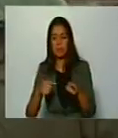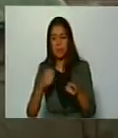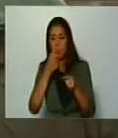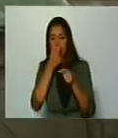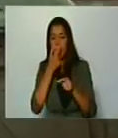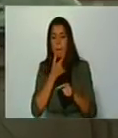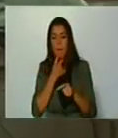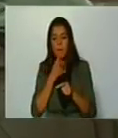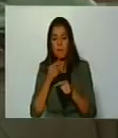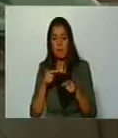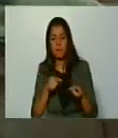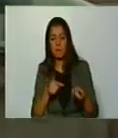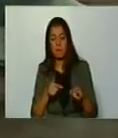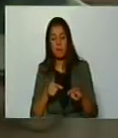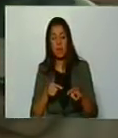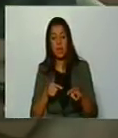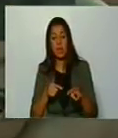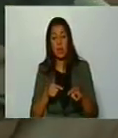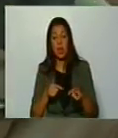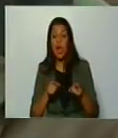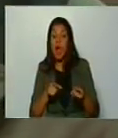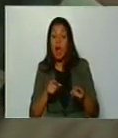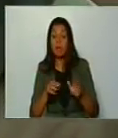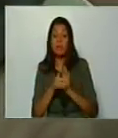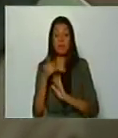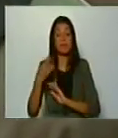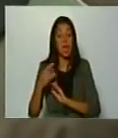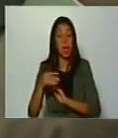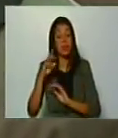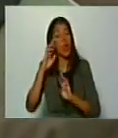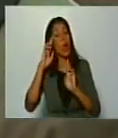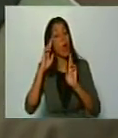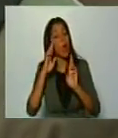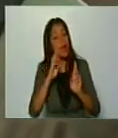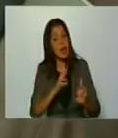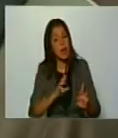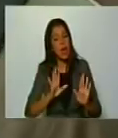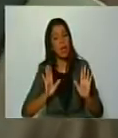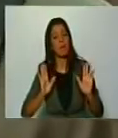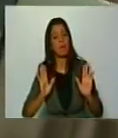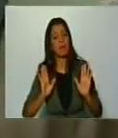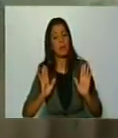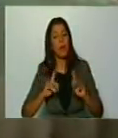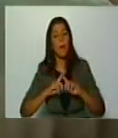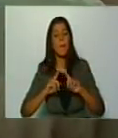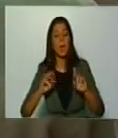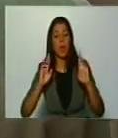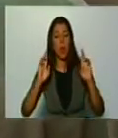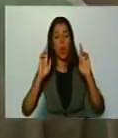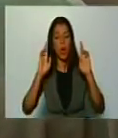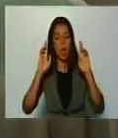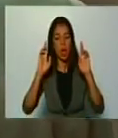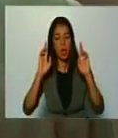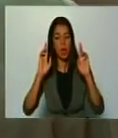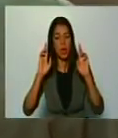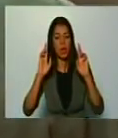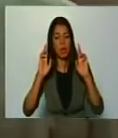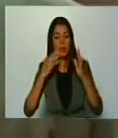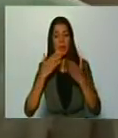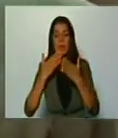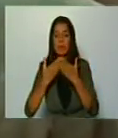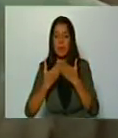ciudadano, que se le van a respetar todos sus derechos, todos sus derechos. pero ojalá